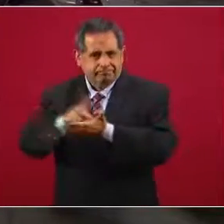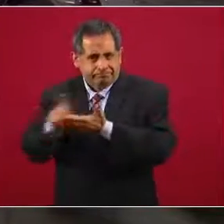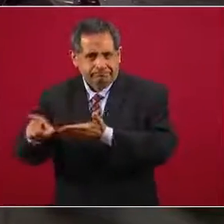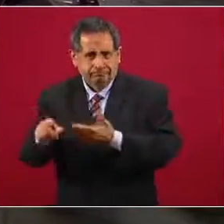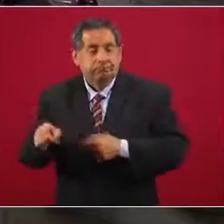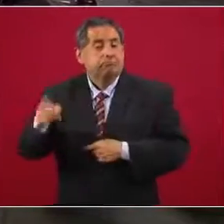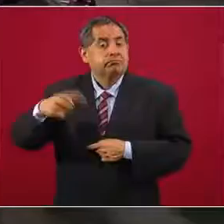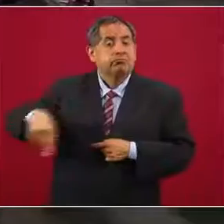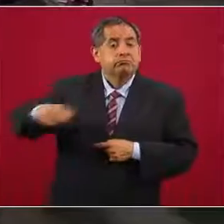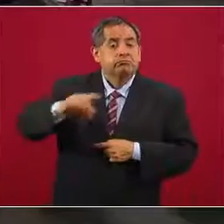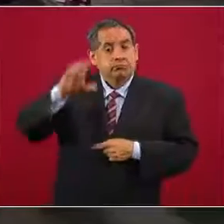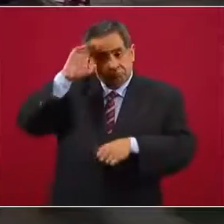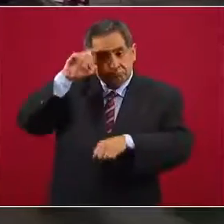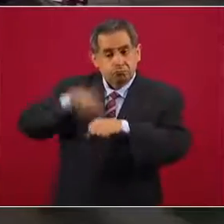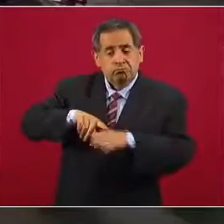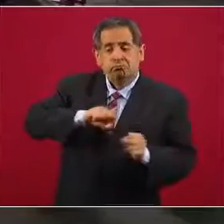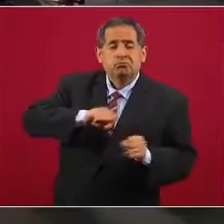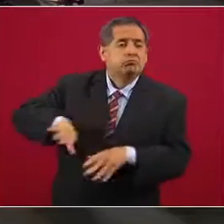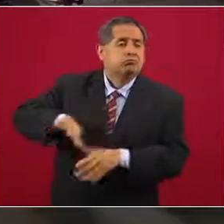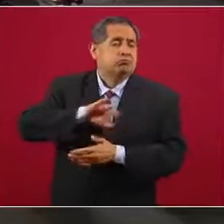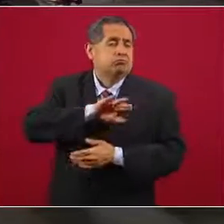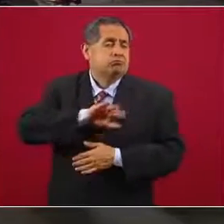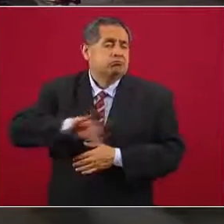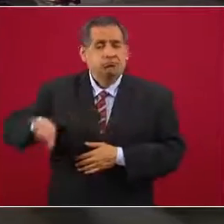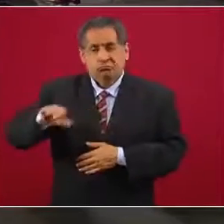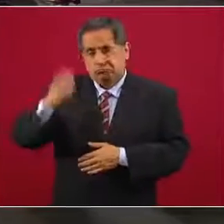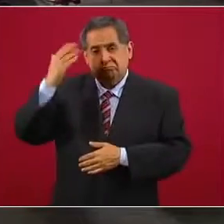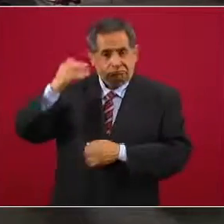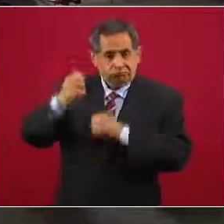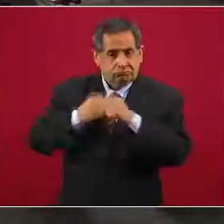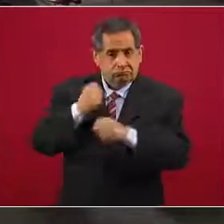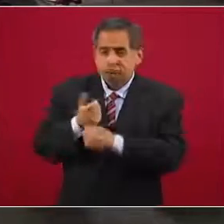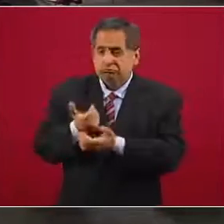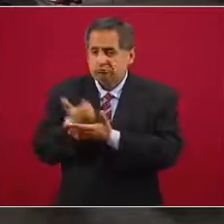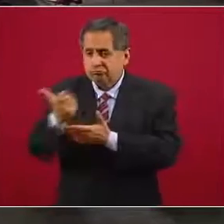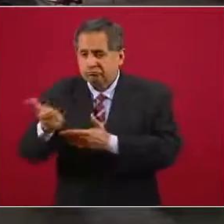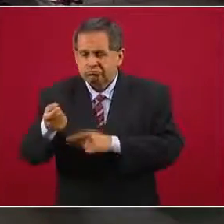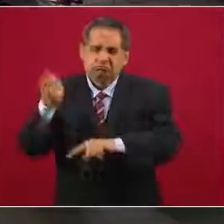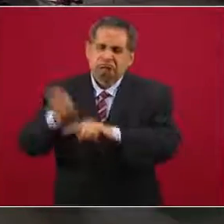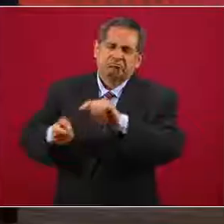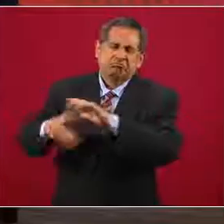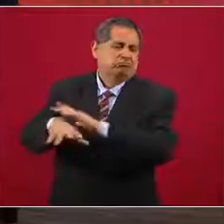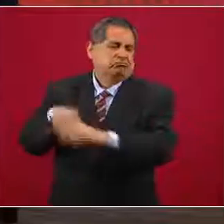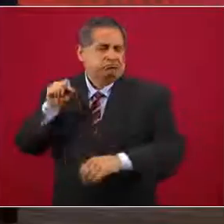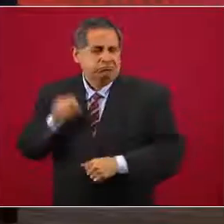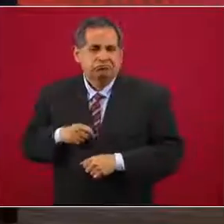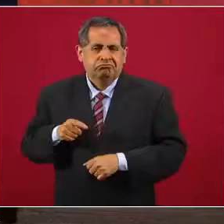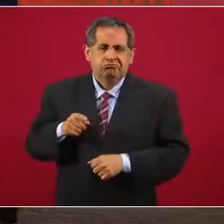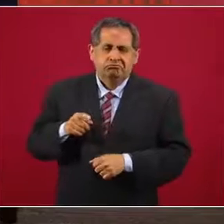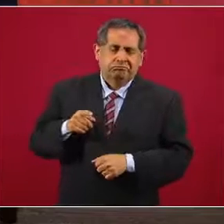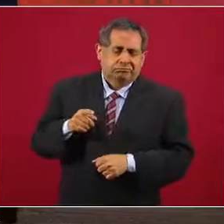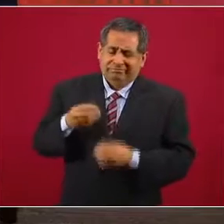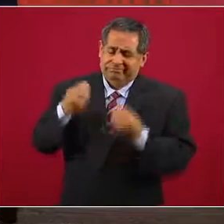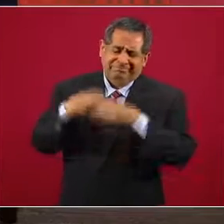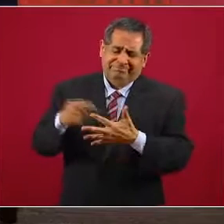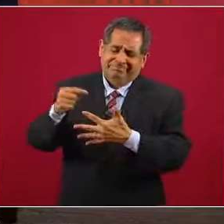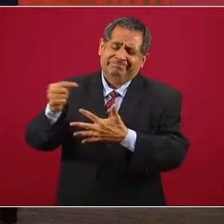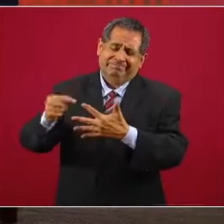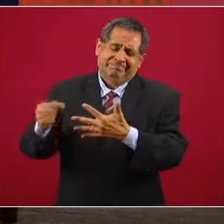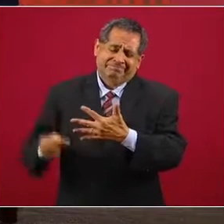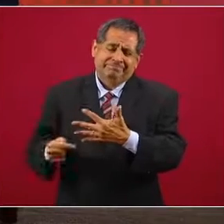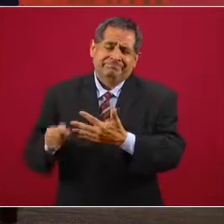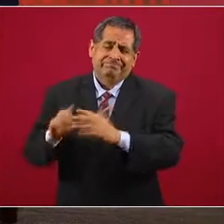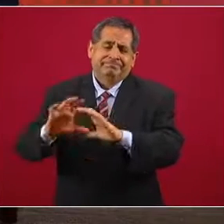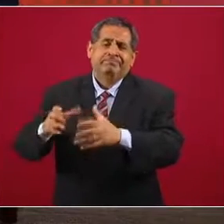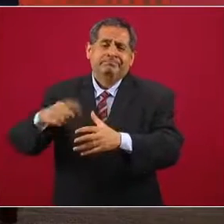sido además poblaciones culturalmente marginadas, económicamente explotadas, socialmente abusadas, lo cual es, desde